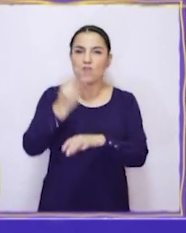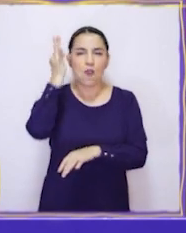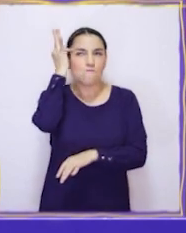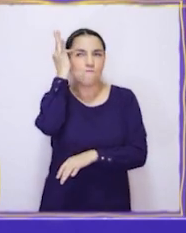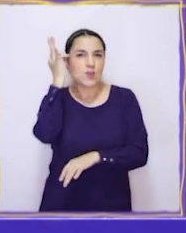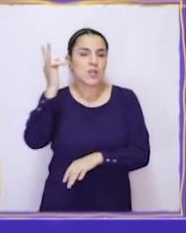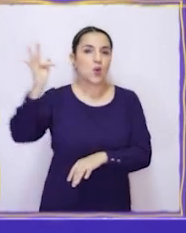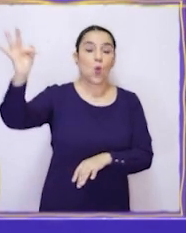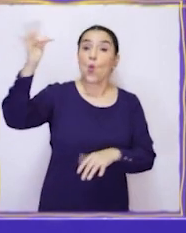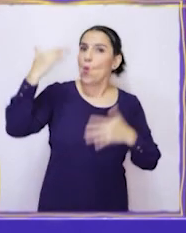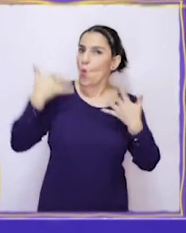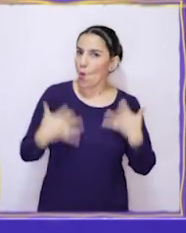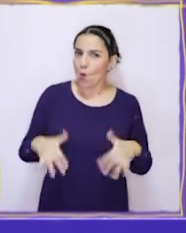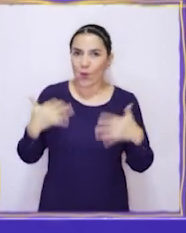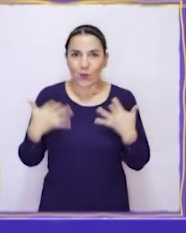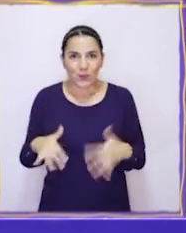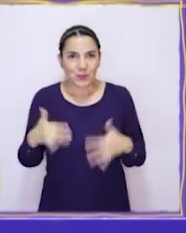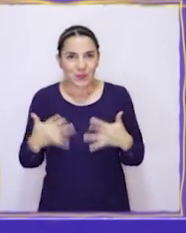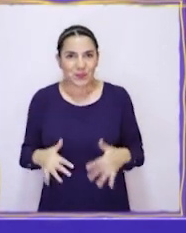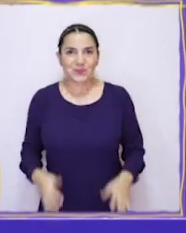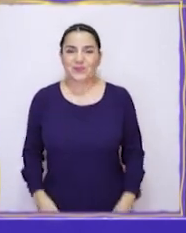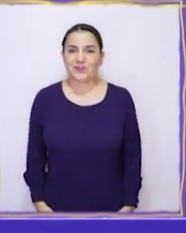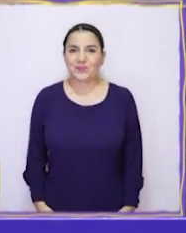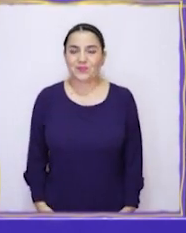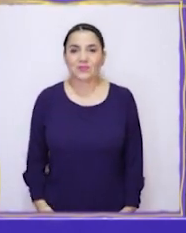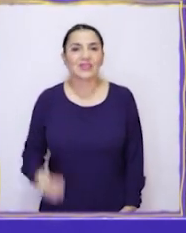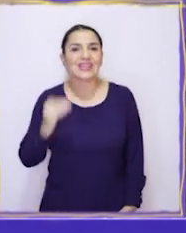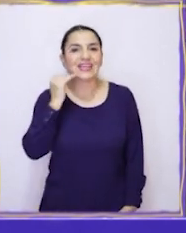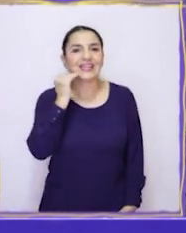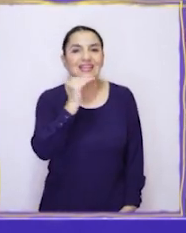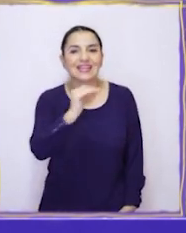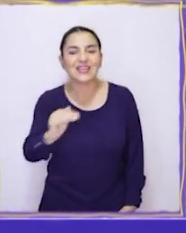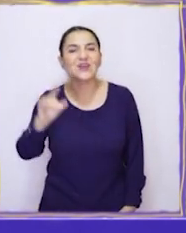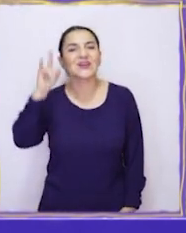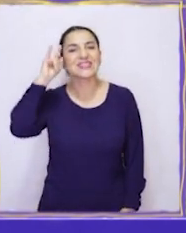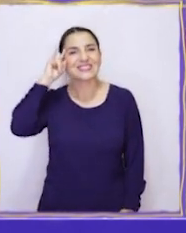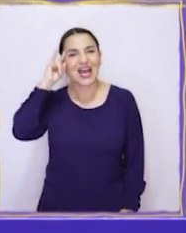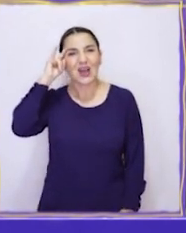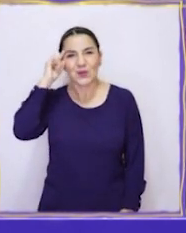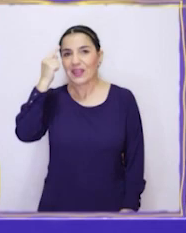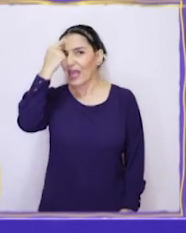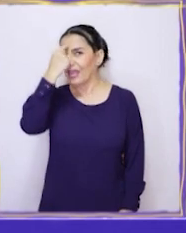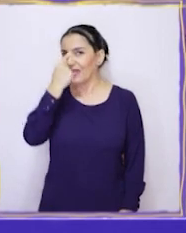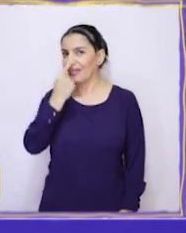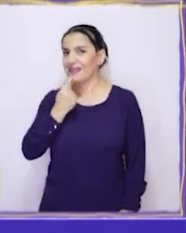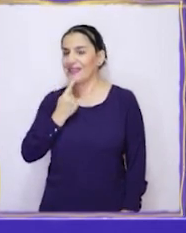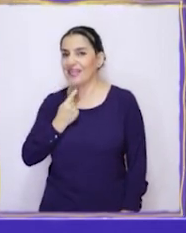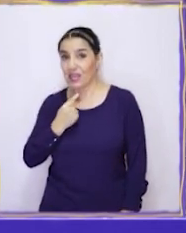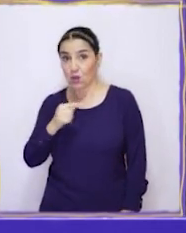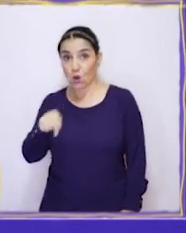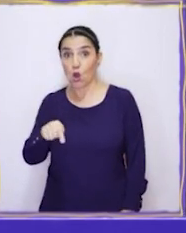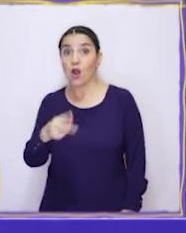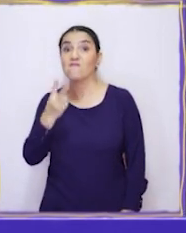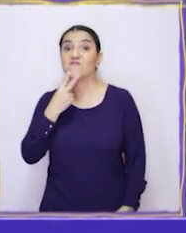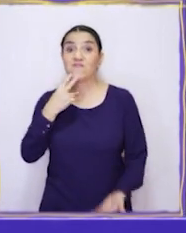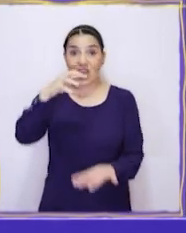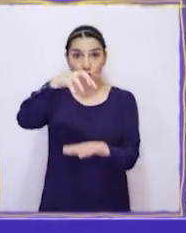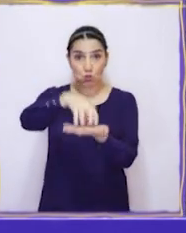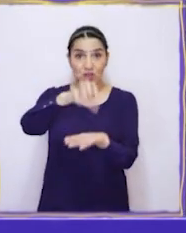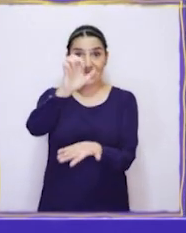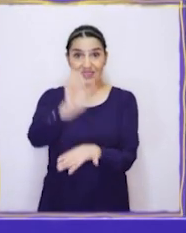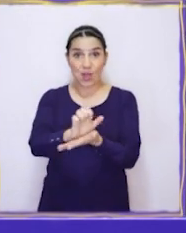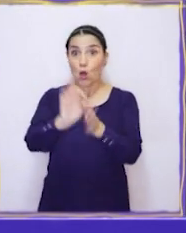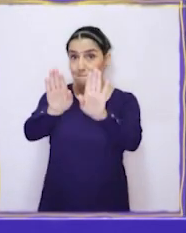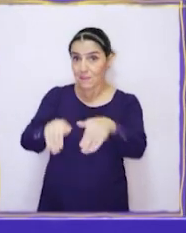filósofos que eran increíbles. Niños, ¿se acuerdan que los griegos vivían en ciudades-estado?